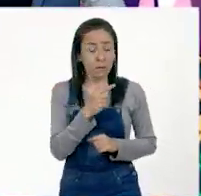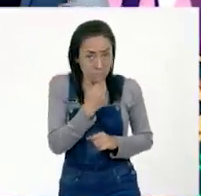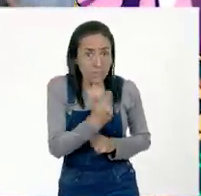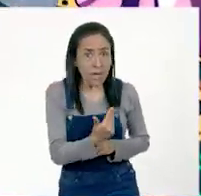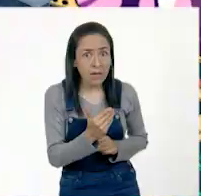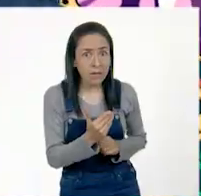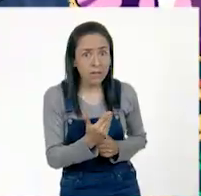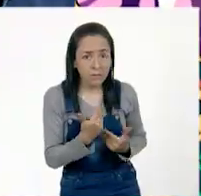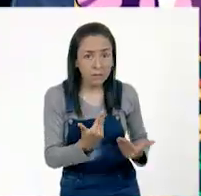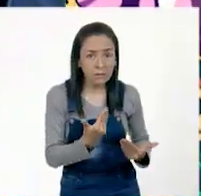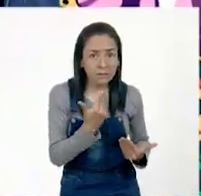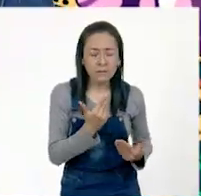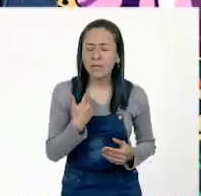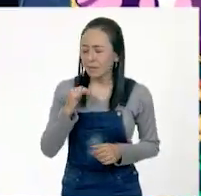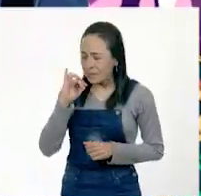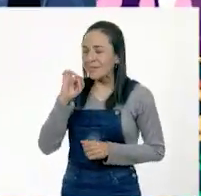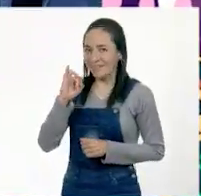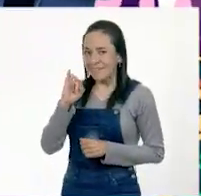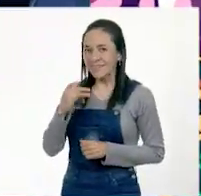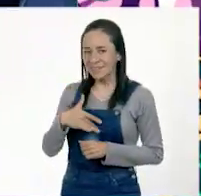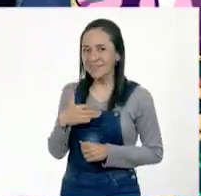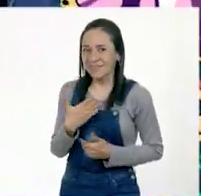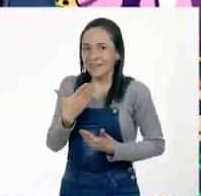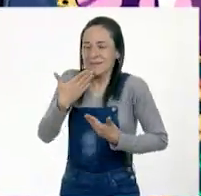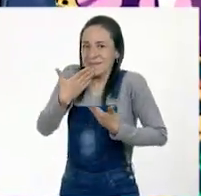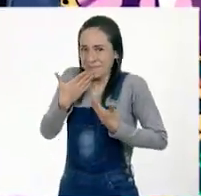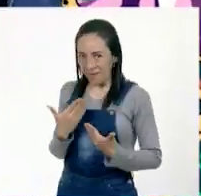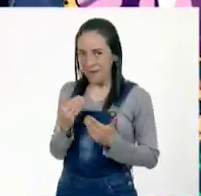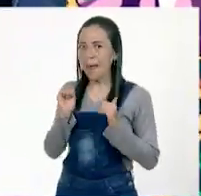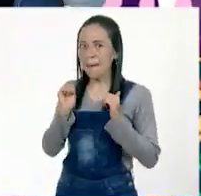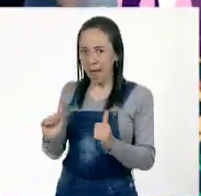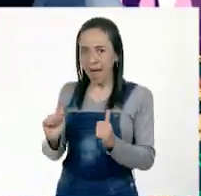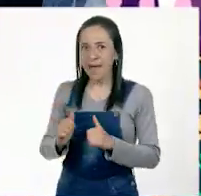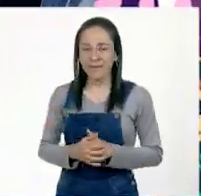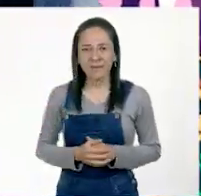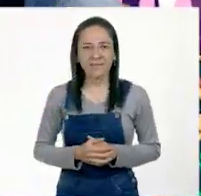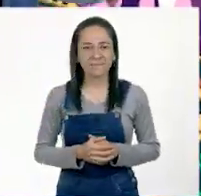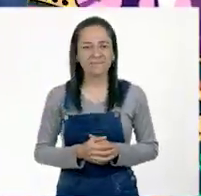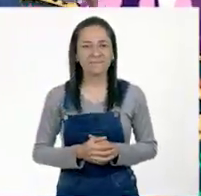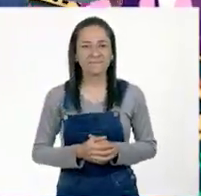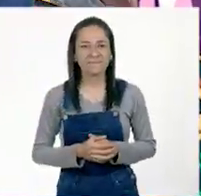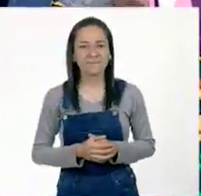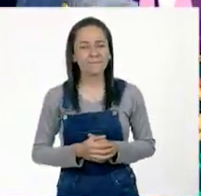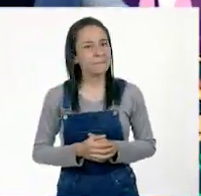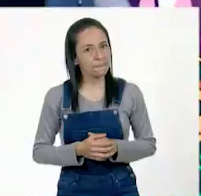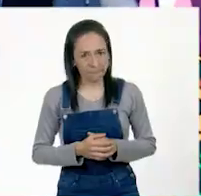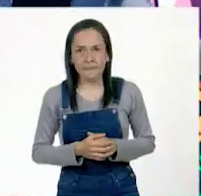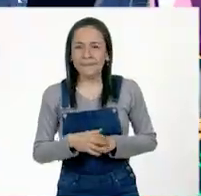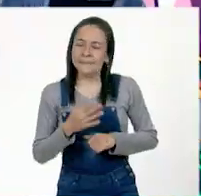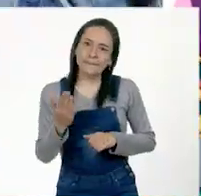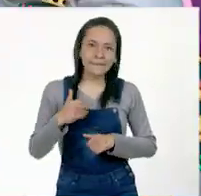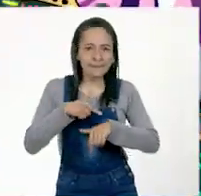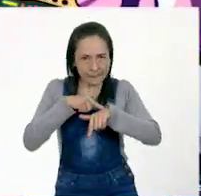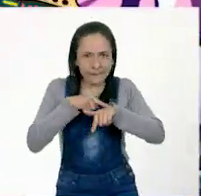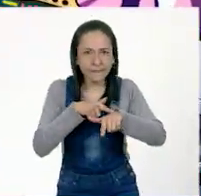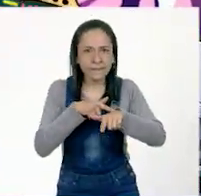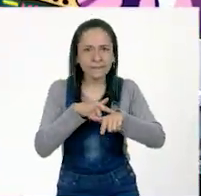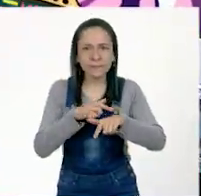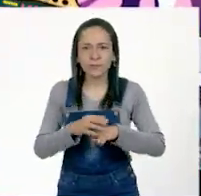estoy bien, estoy bien. Estoy bien. más.